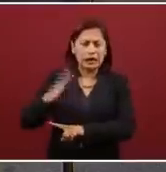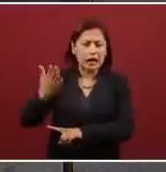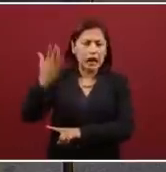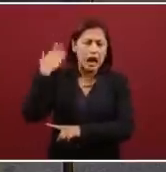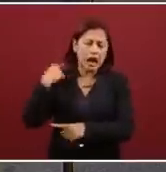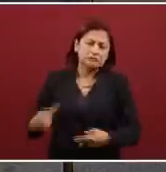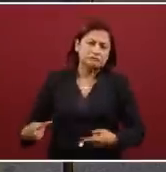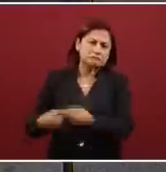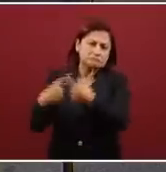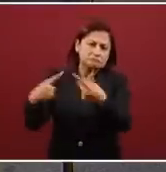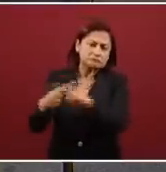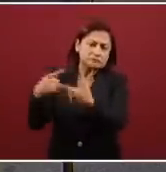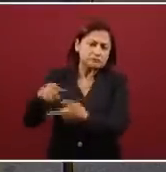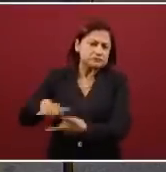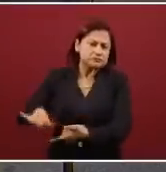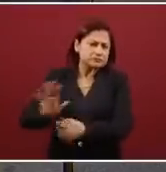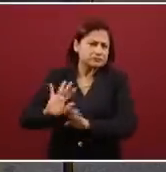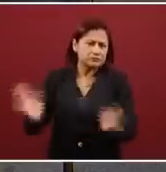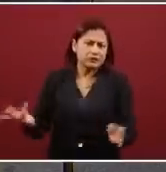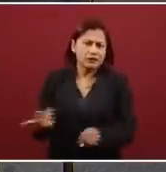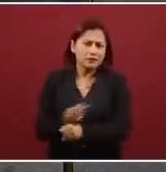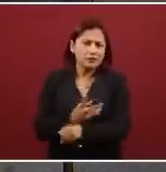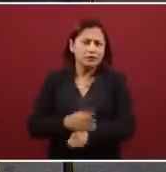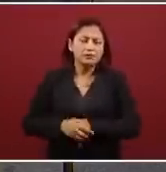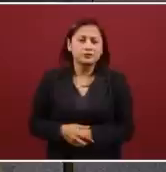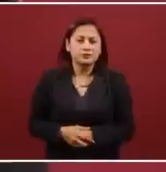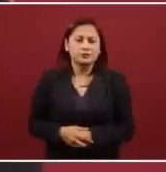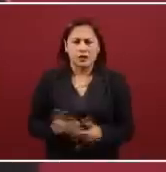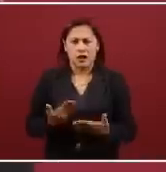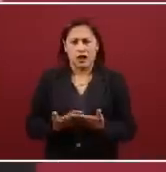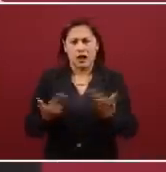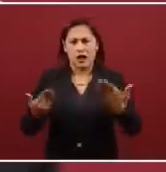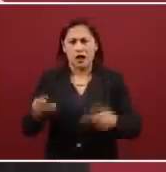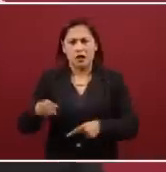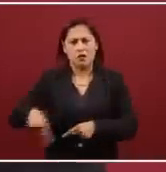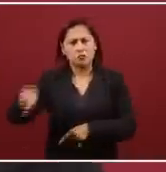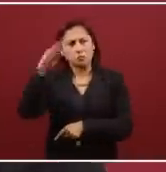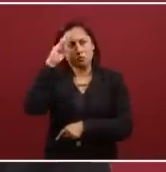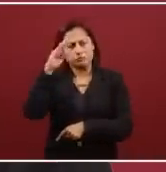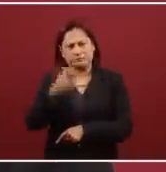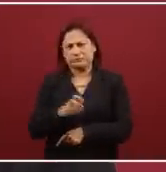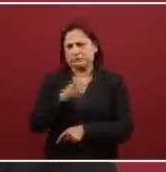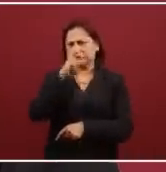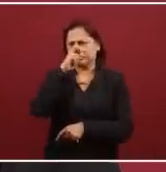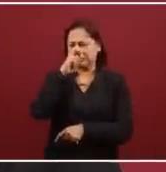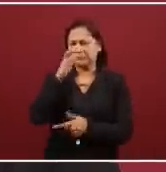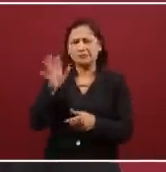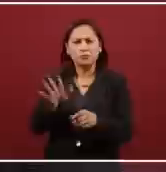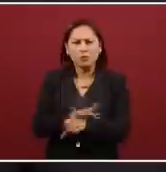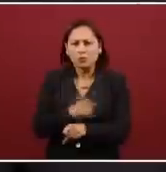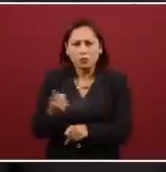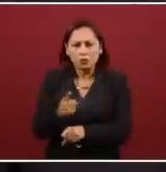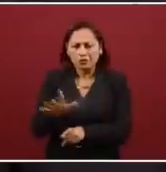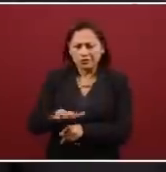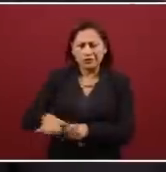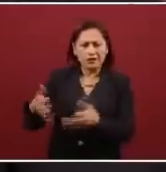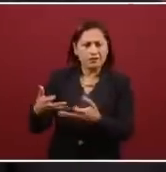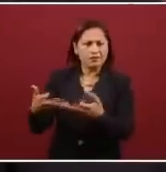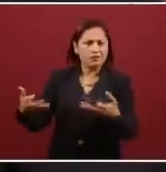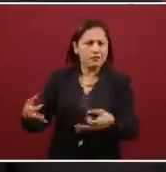¿Por qué son tan estrictos si es tierra firme, no es un lago?